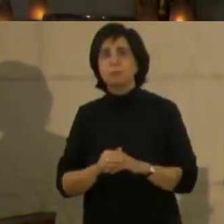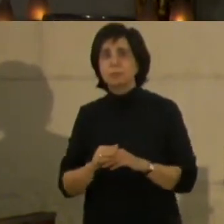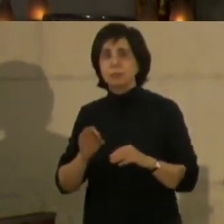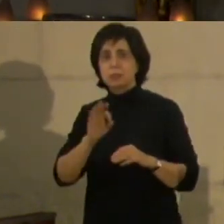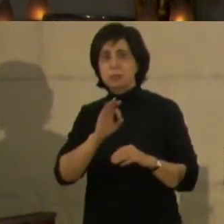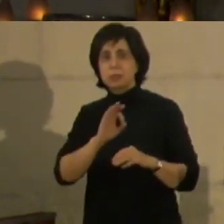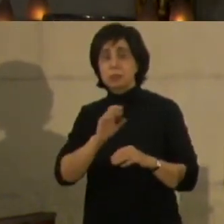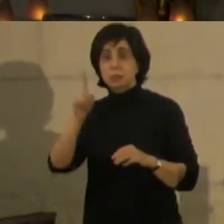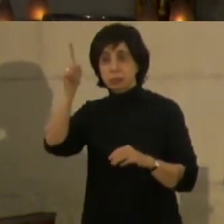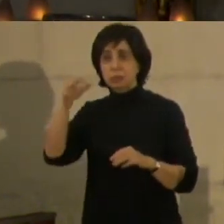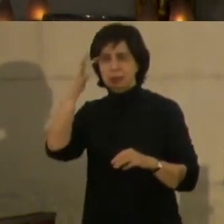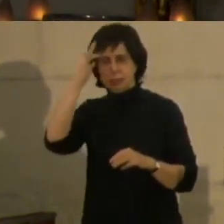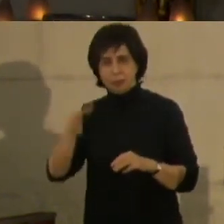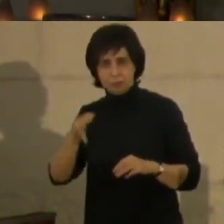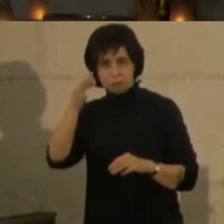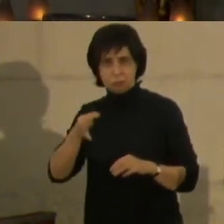El Dios en quien creemos